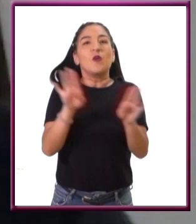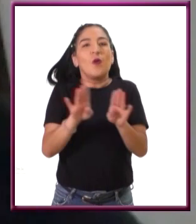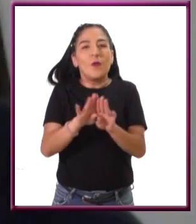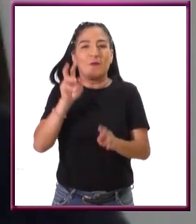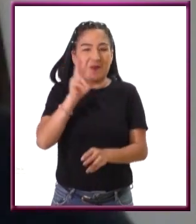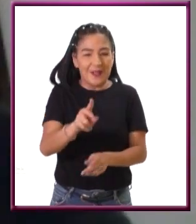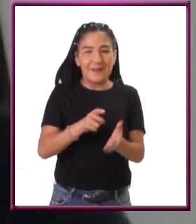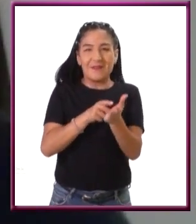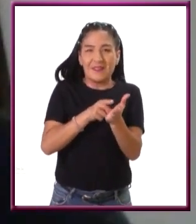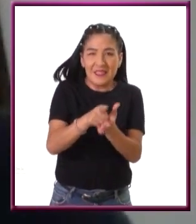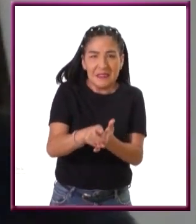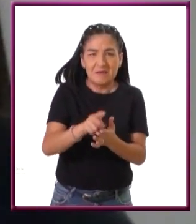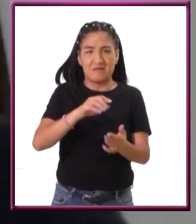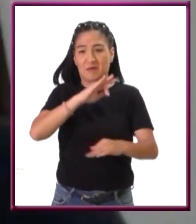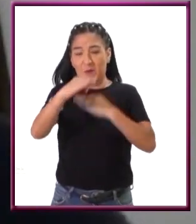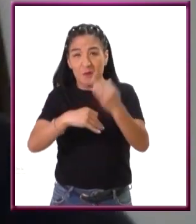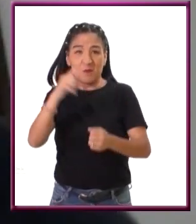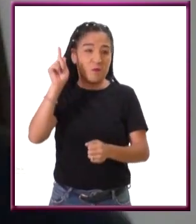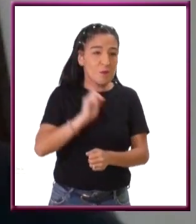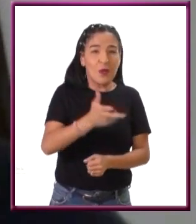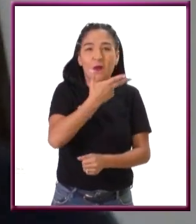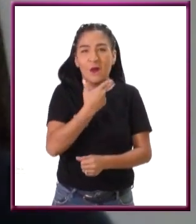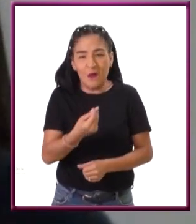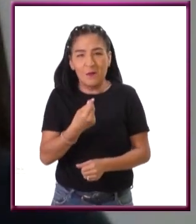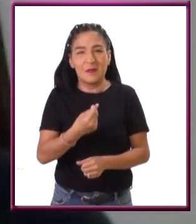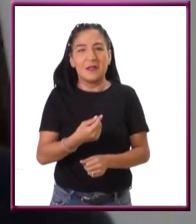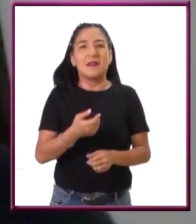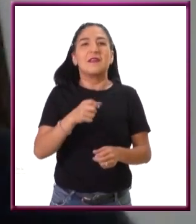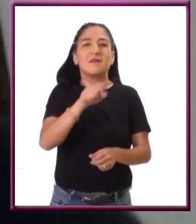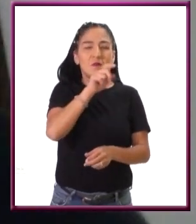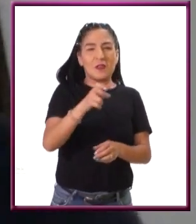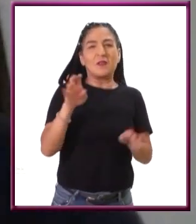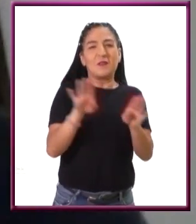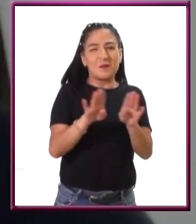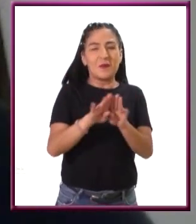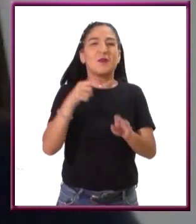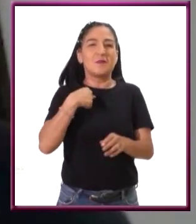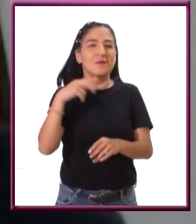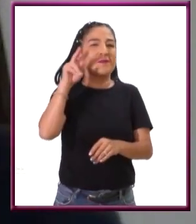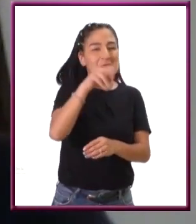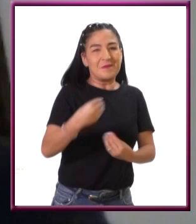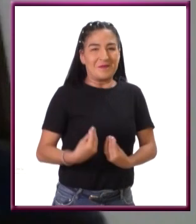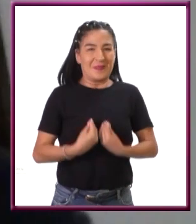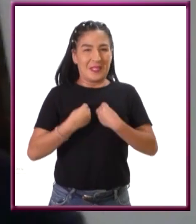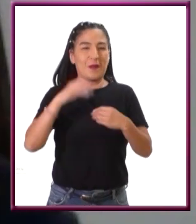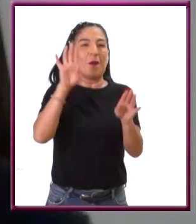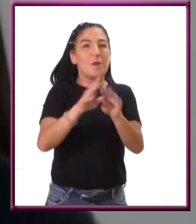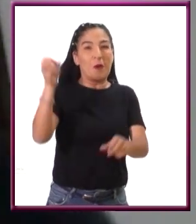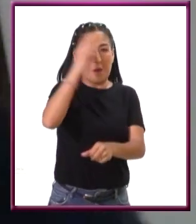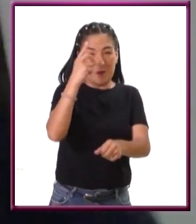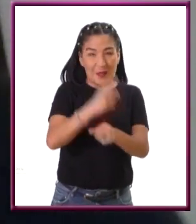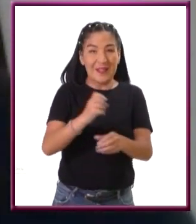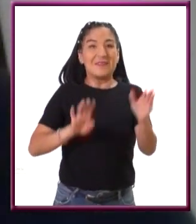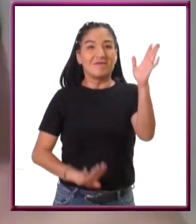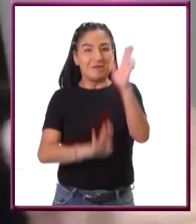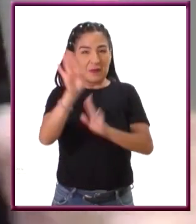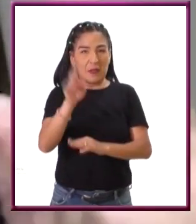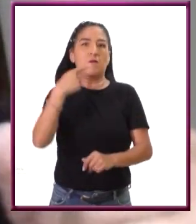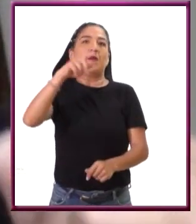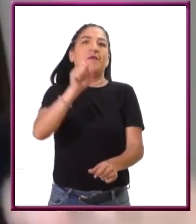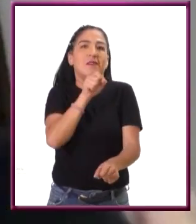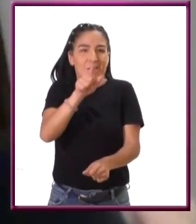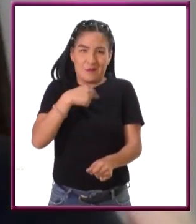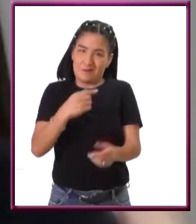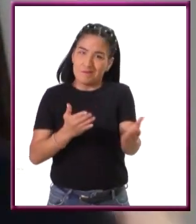que tengo los mismos derechos que todas y todos, y que me planteo mi vida como una oportunidad de superarme, pero